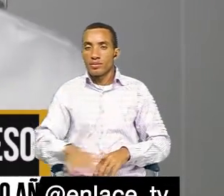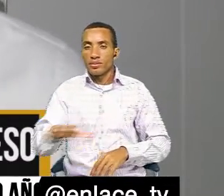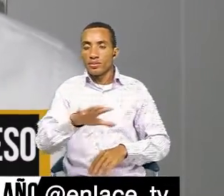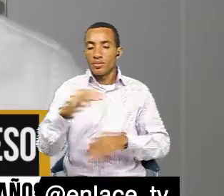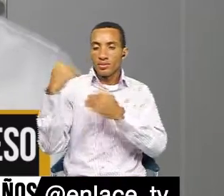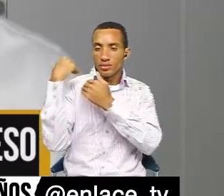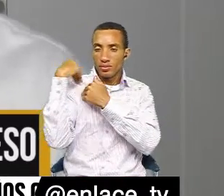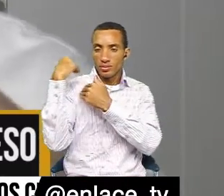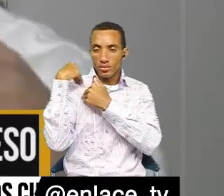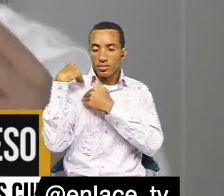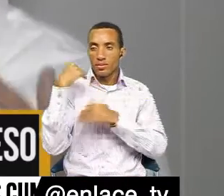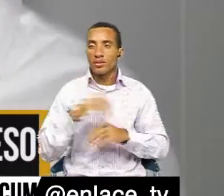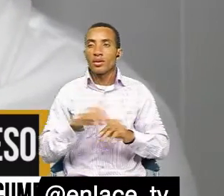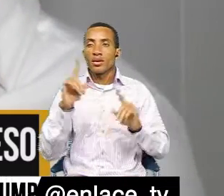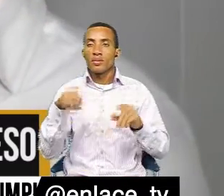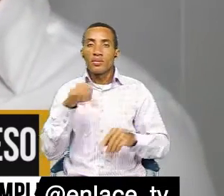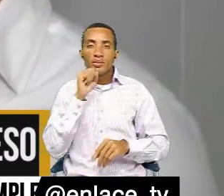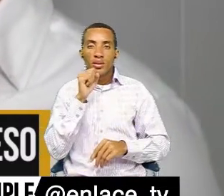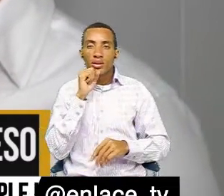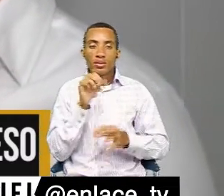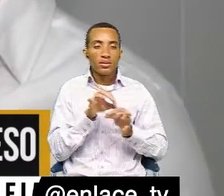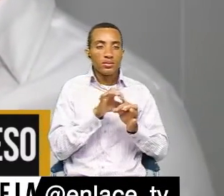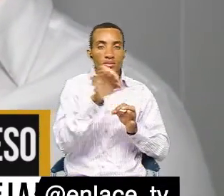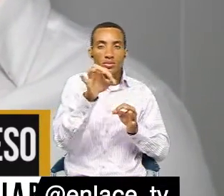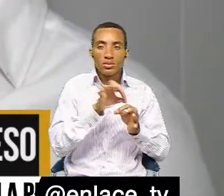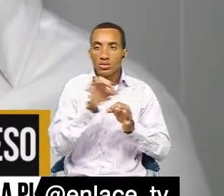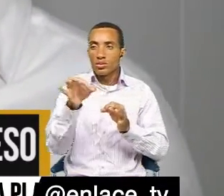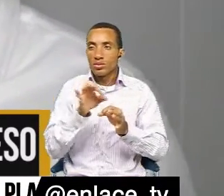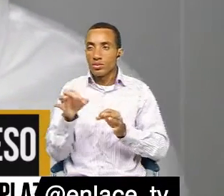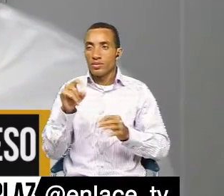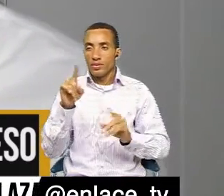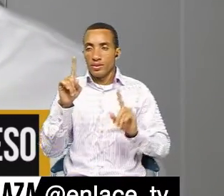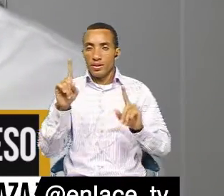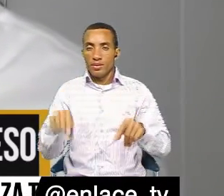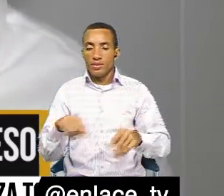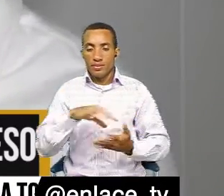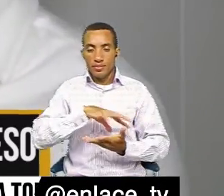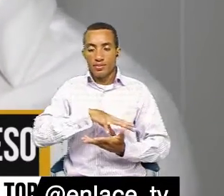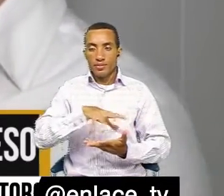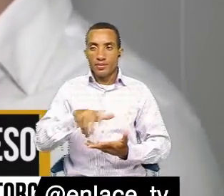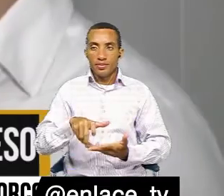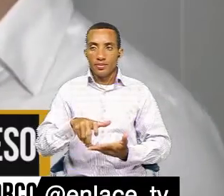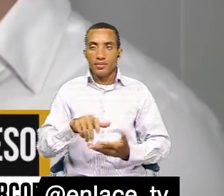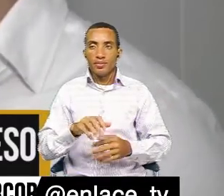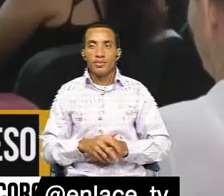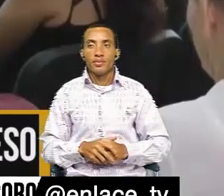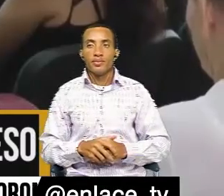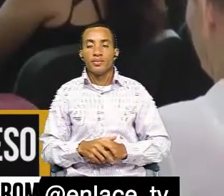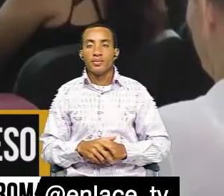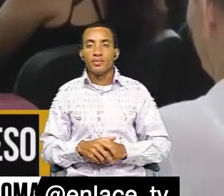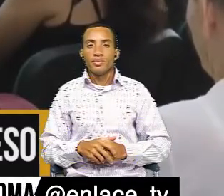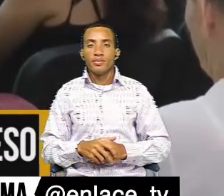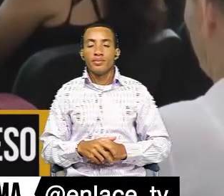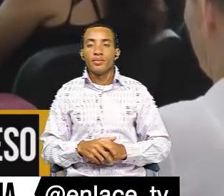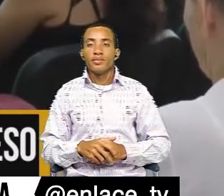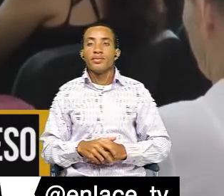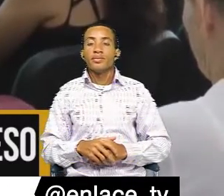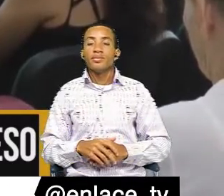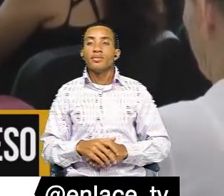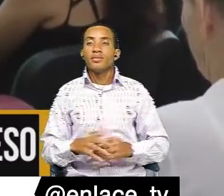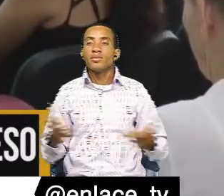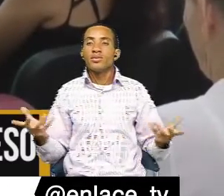solamente Barranca Bermeja, sino los municipios del Magdalena Medio Santanderiano y Santander en Pleno. El evento tendrá lugar